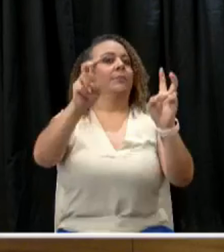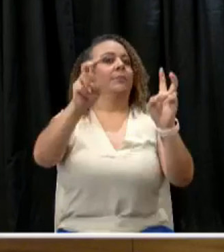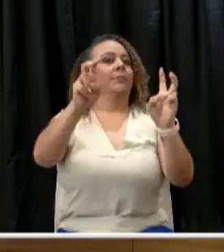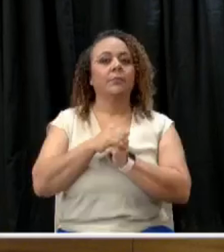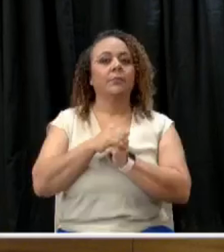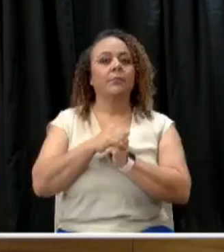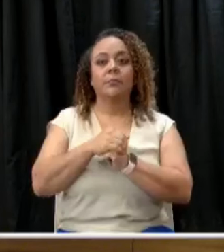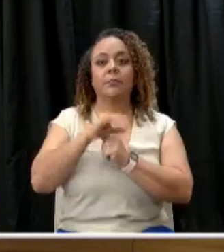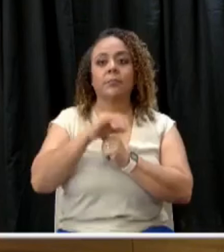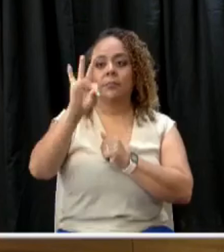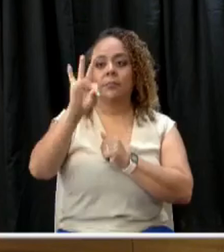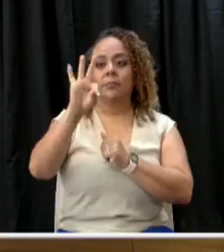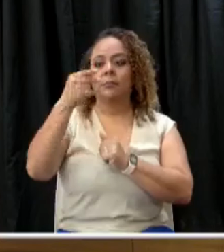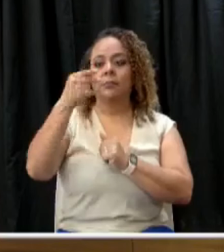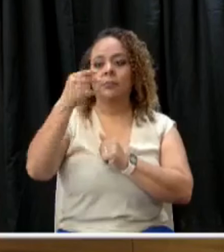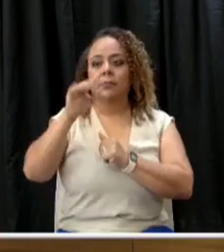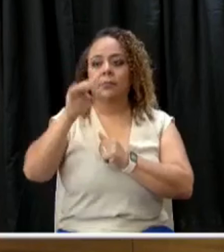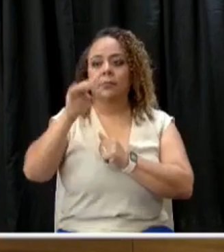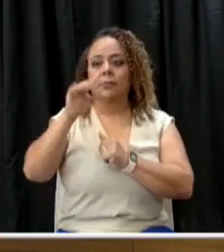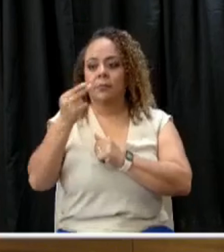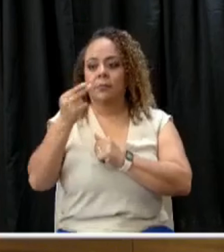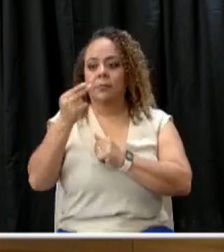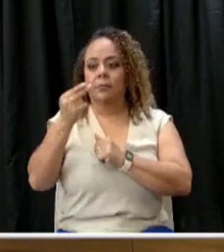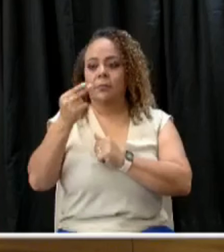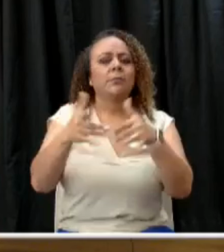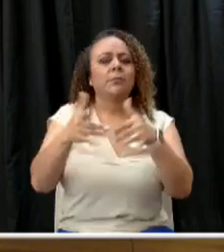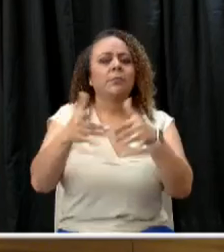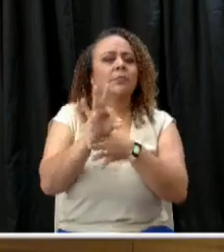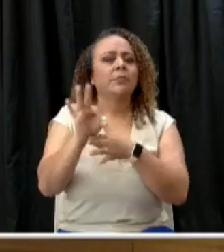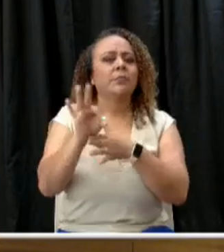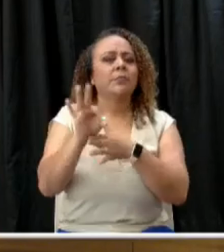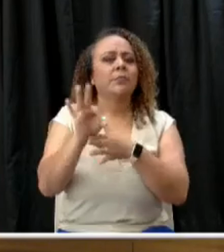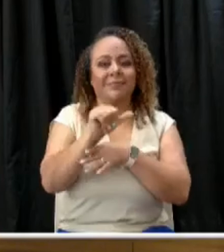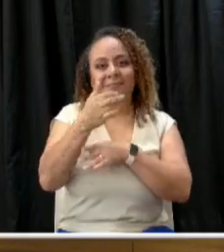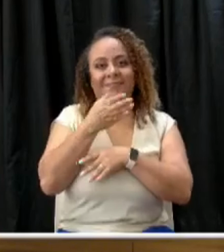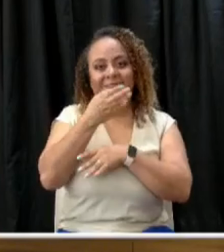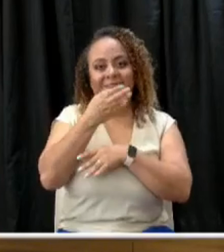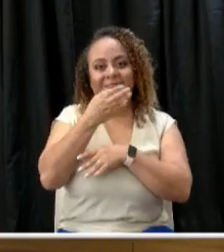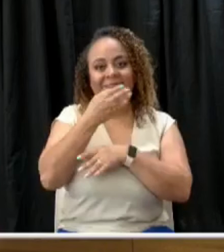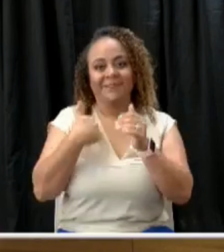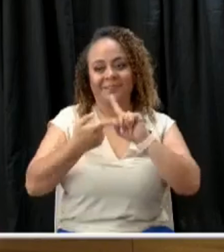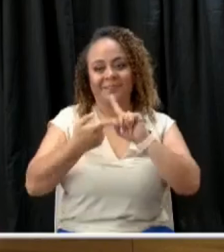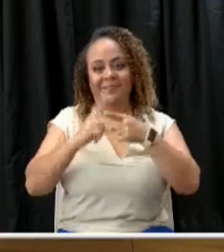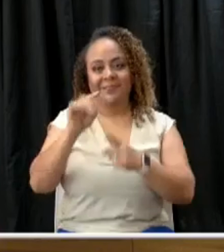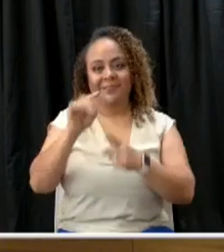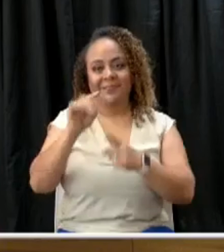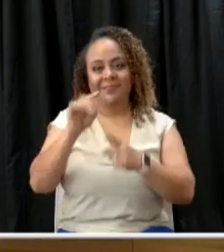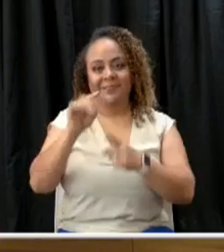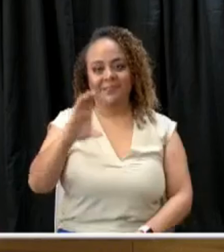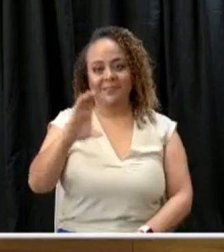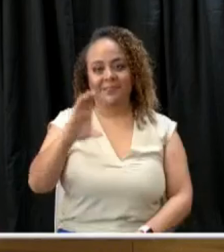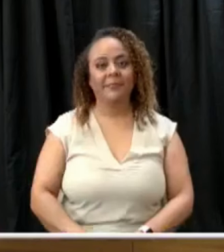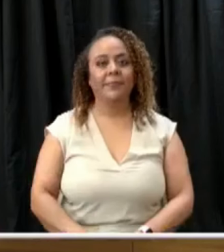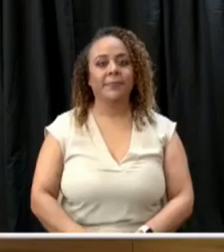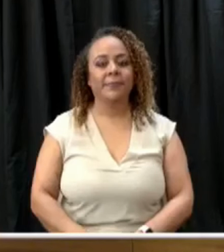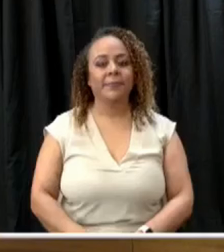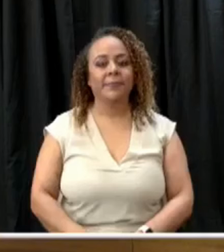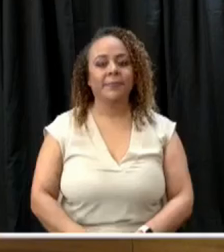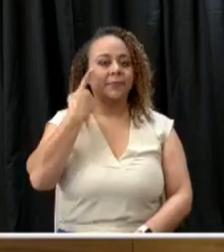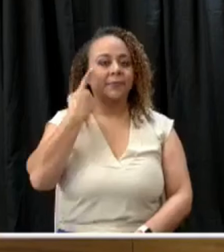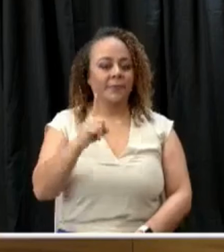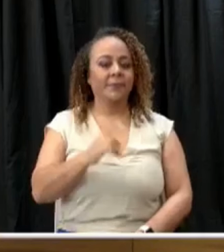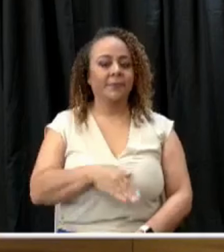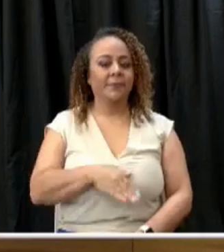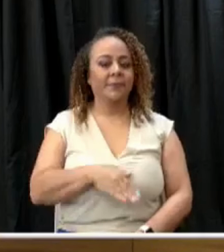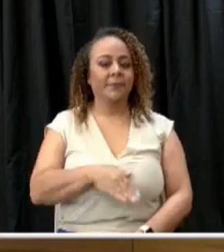TGVH, cómo funciona y otras recomendaciones que tienen los amigos del Tecnológico para